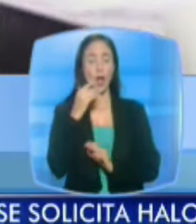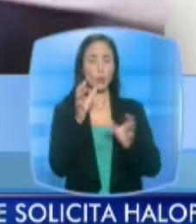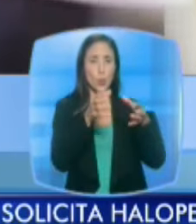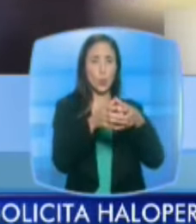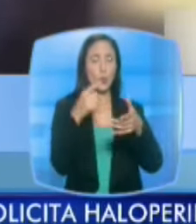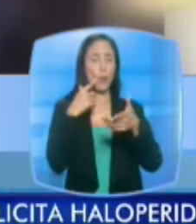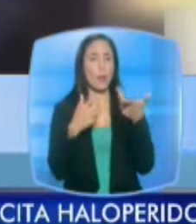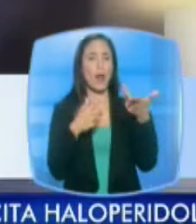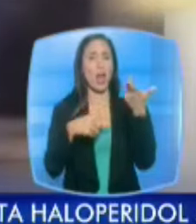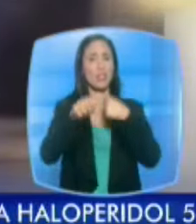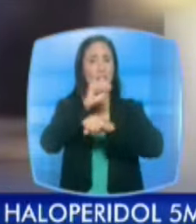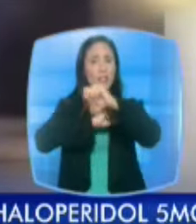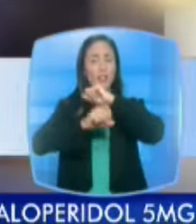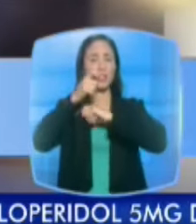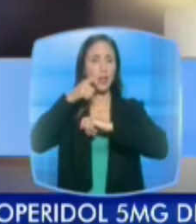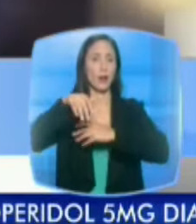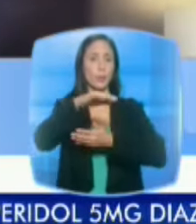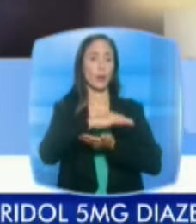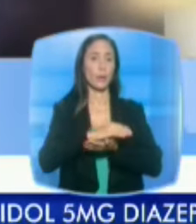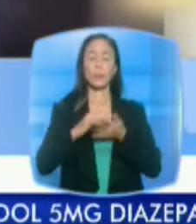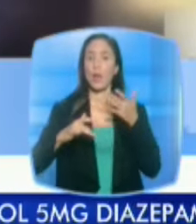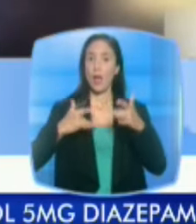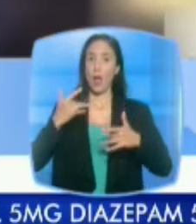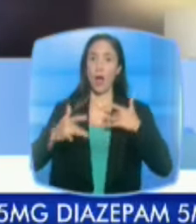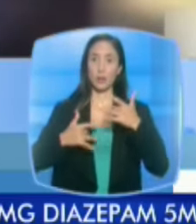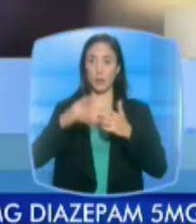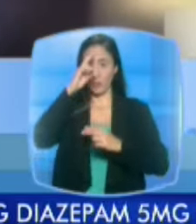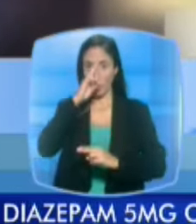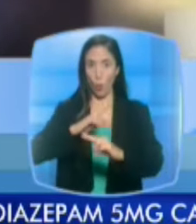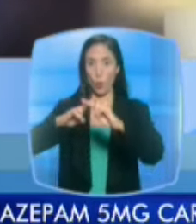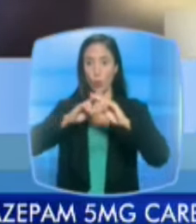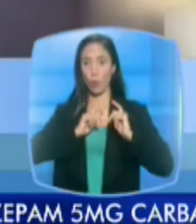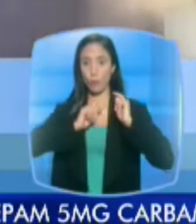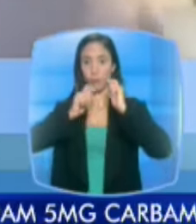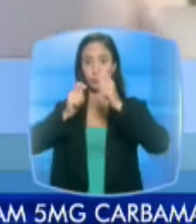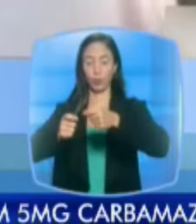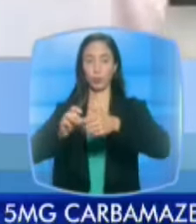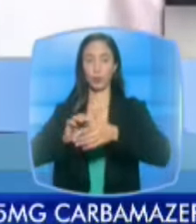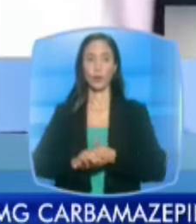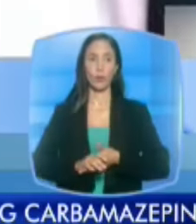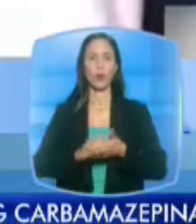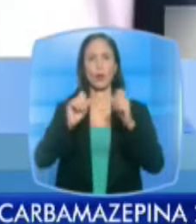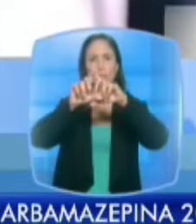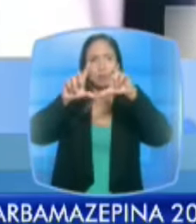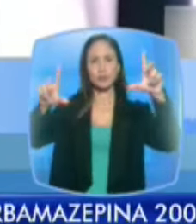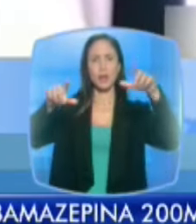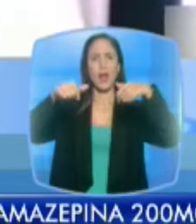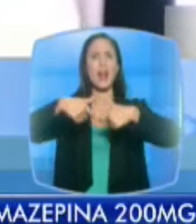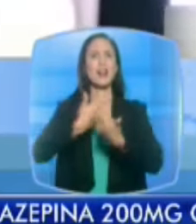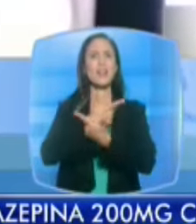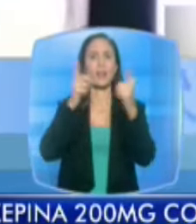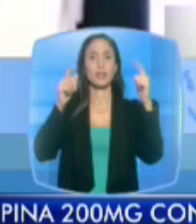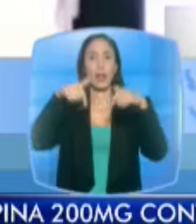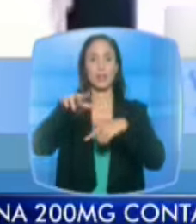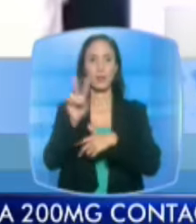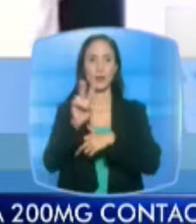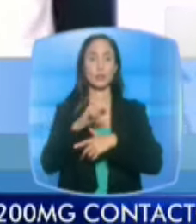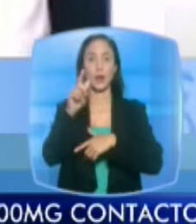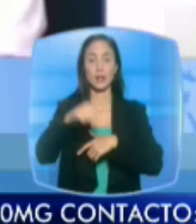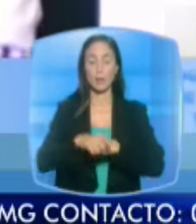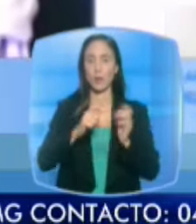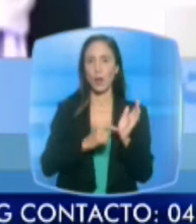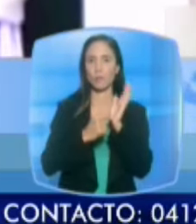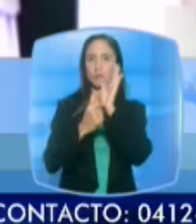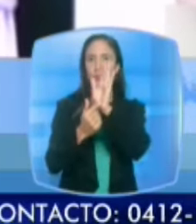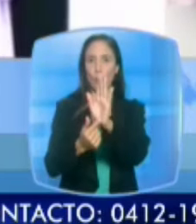libertadores. Durante este acto, el jefe de Estado le otorgó la Orden Libertadores de Venezuela. Además, le entregó una réplica